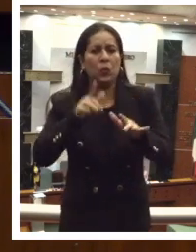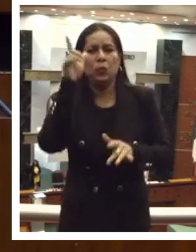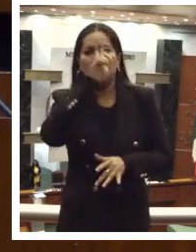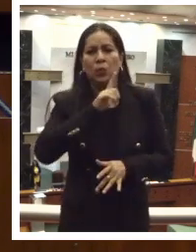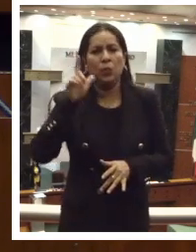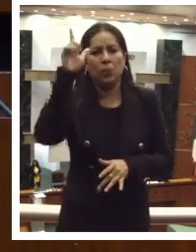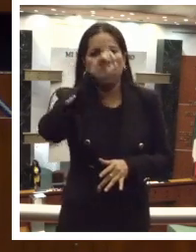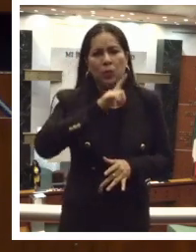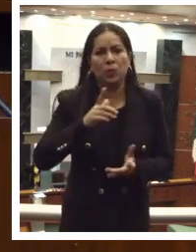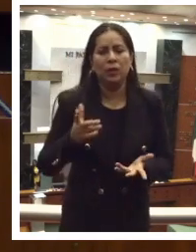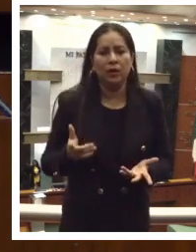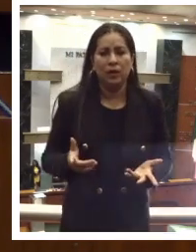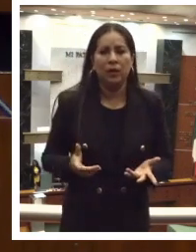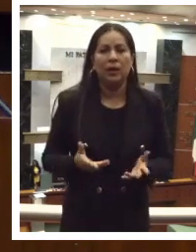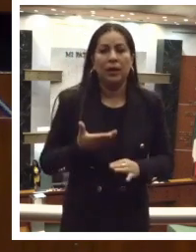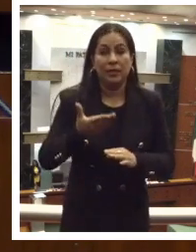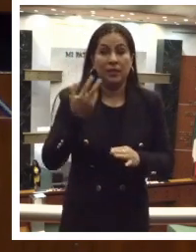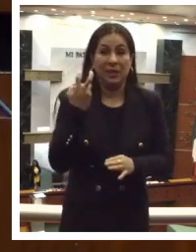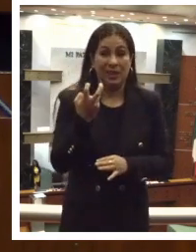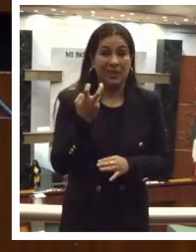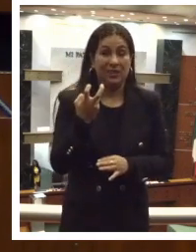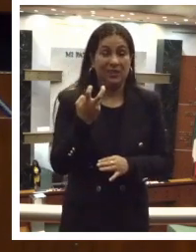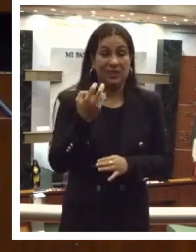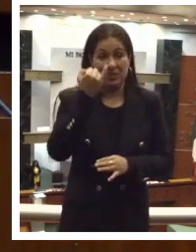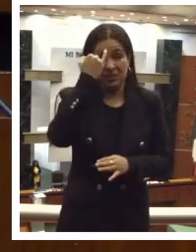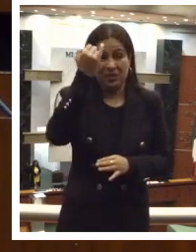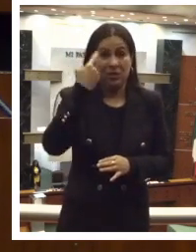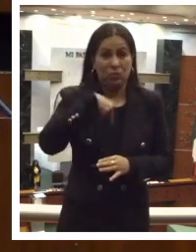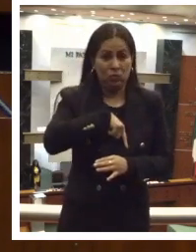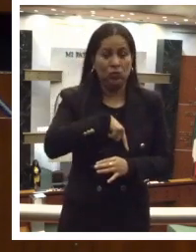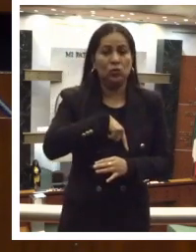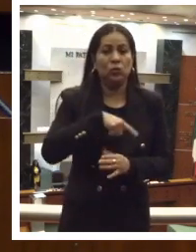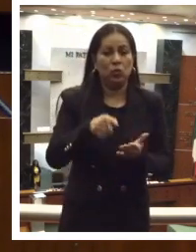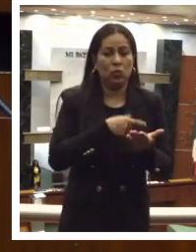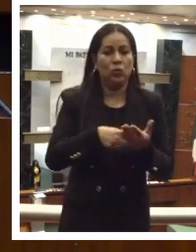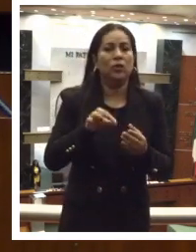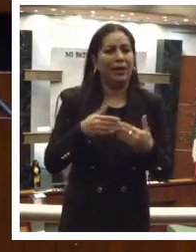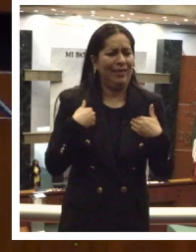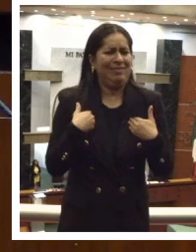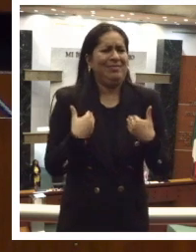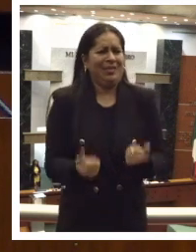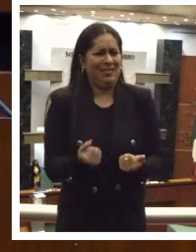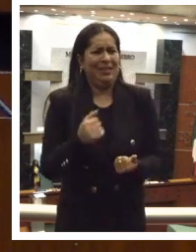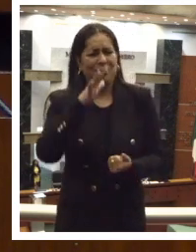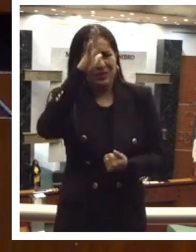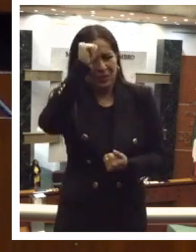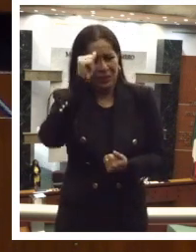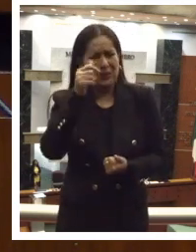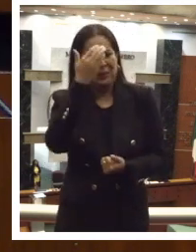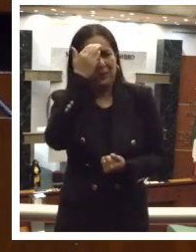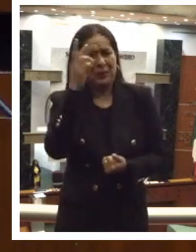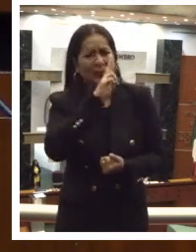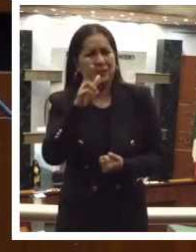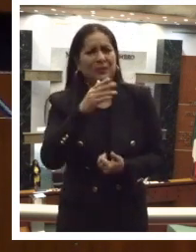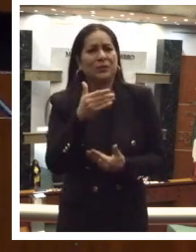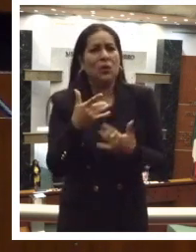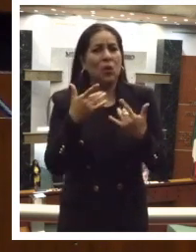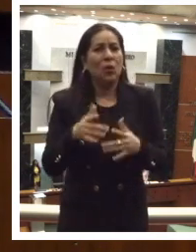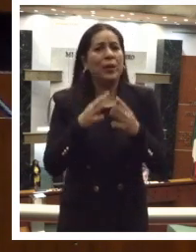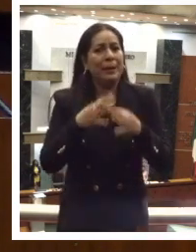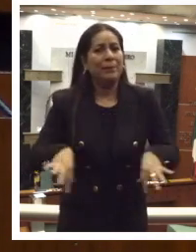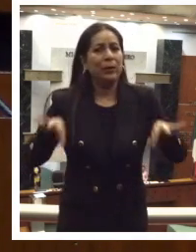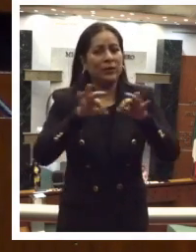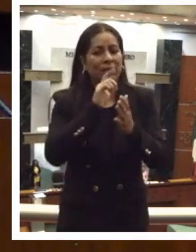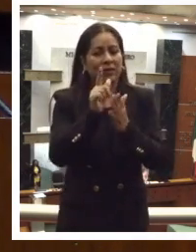lenguas. Ante estas posturas, nuestro voto es a favor porque entendemos y reconocemos la trascendencia de